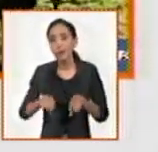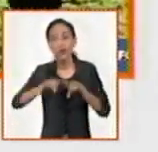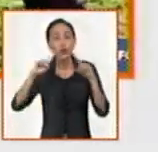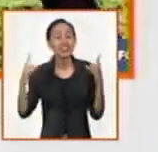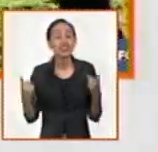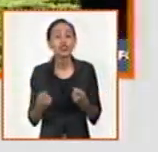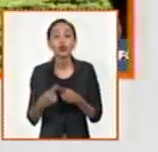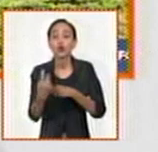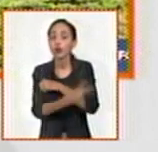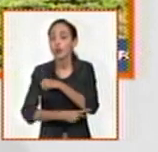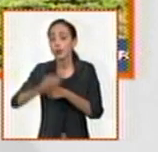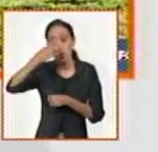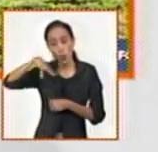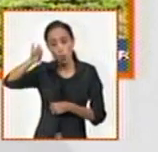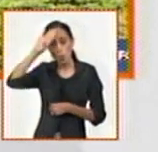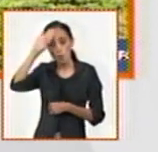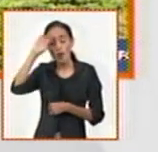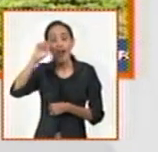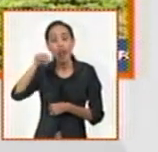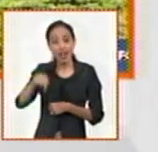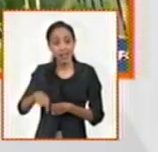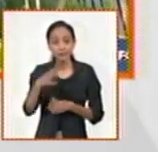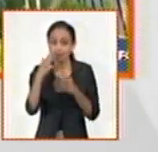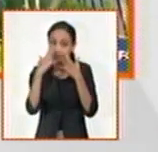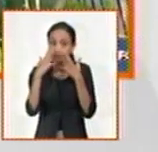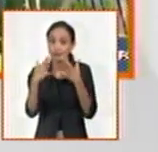los países, Cuba sigue siendo ahí